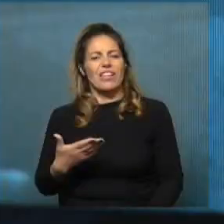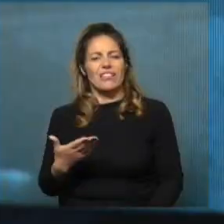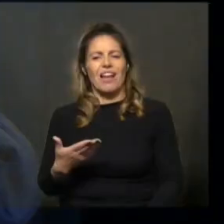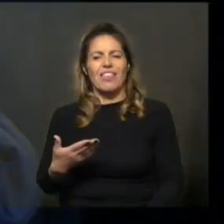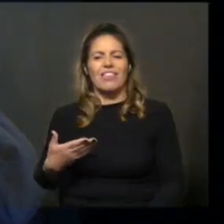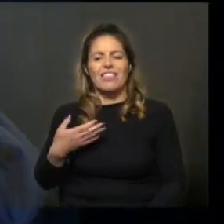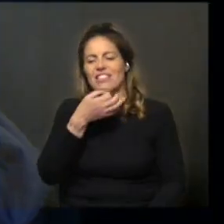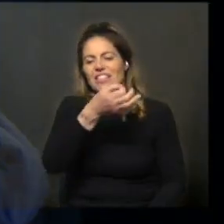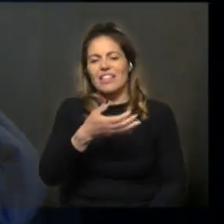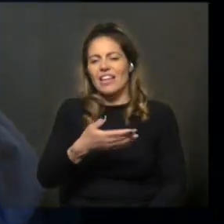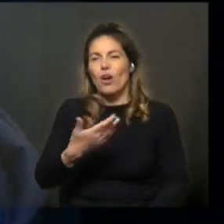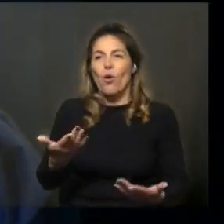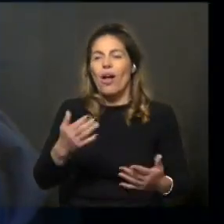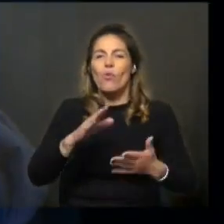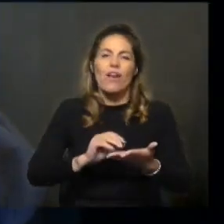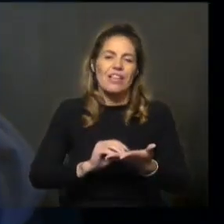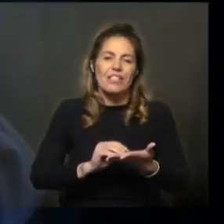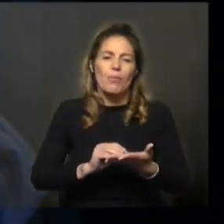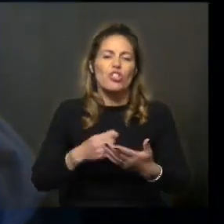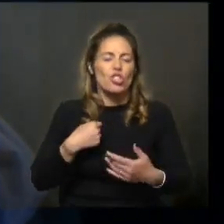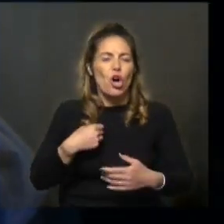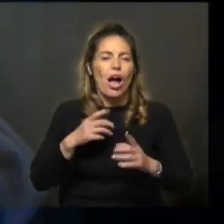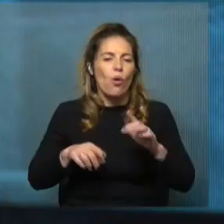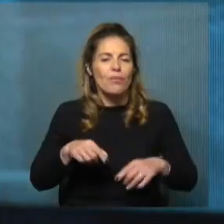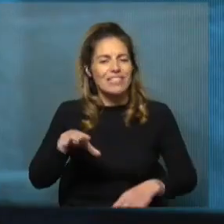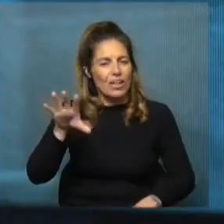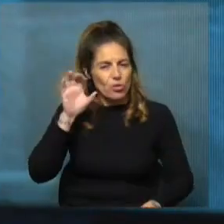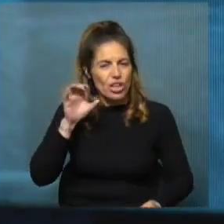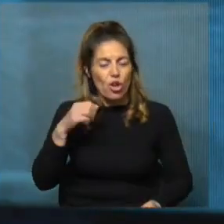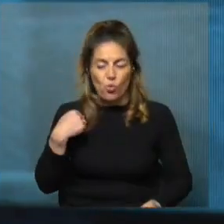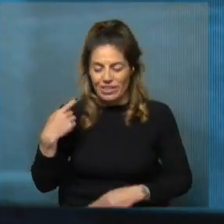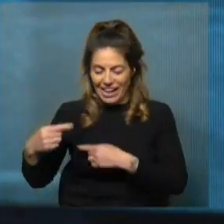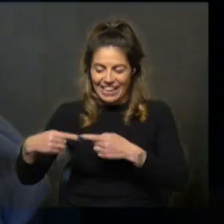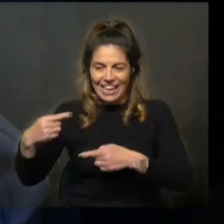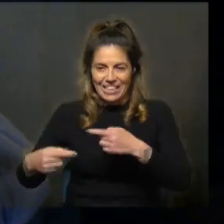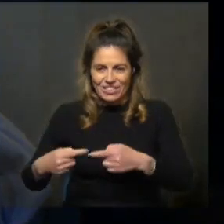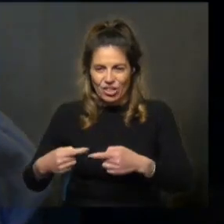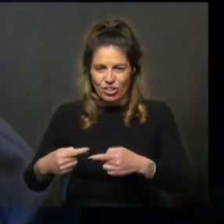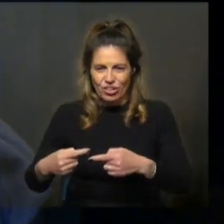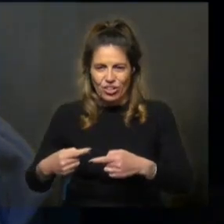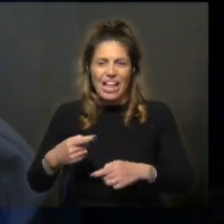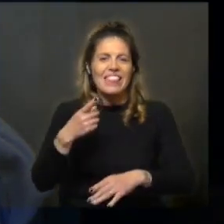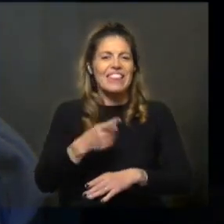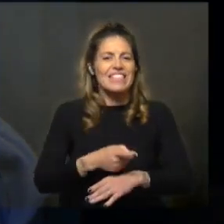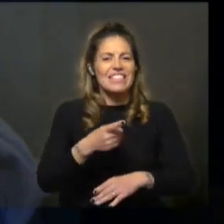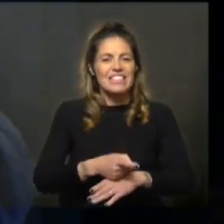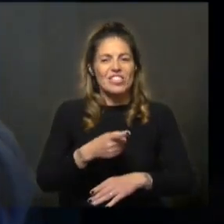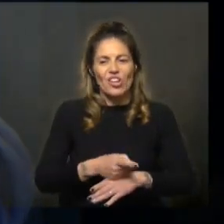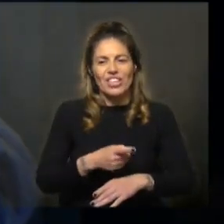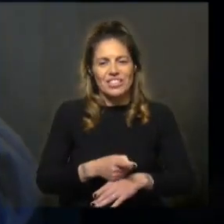de alguna vez digo yo alguna vez he sentido que nuestra generación tomó decisiones